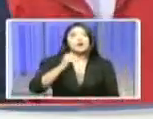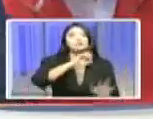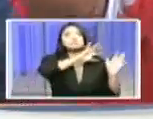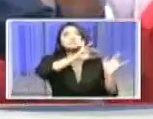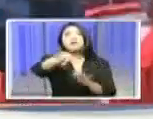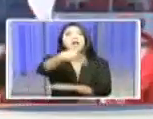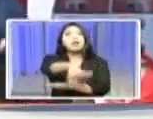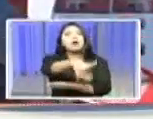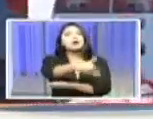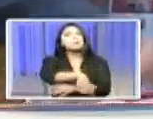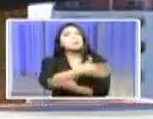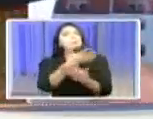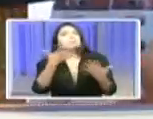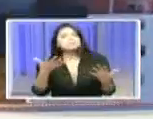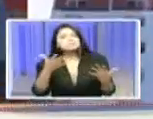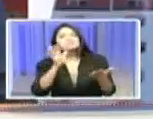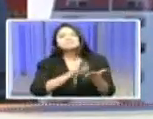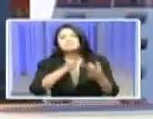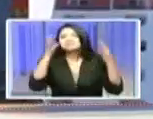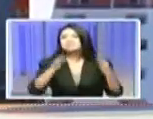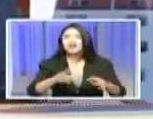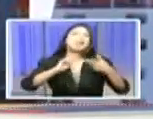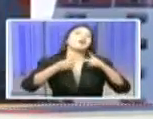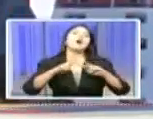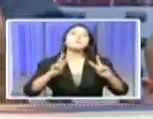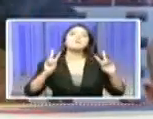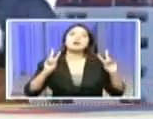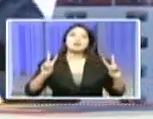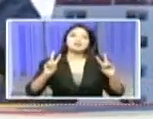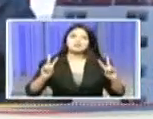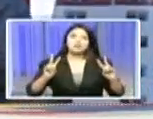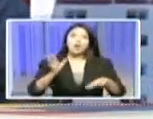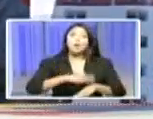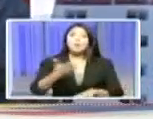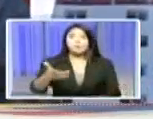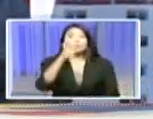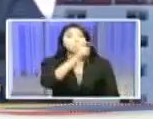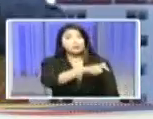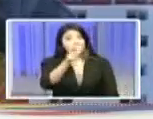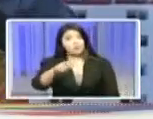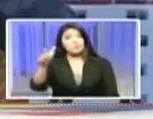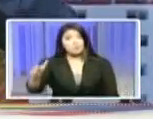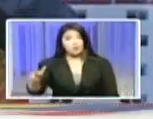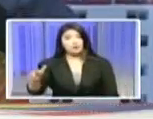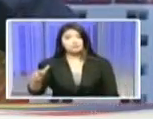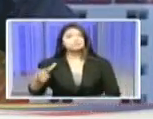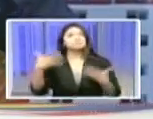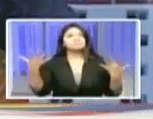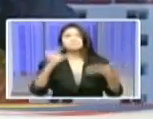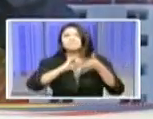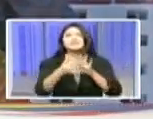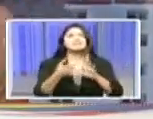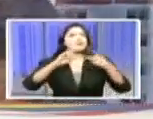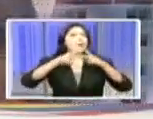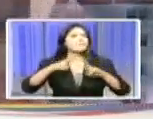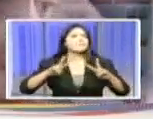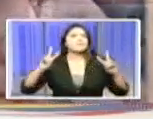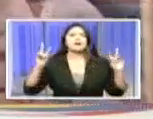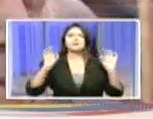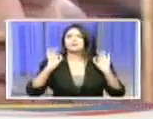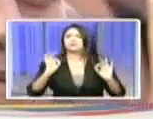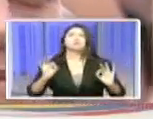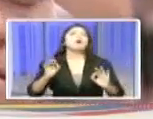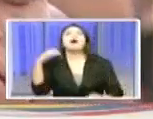calle, está garantizada la paz. Porque el pueblo es la fuerza de paz más grande que